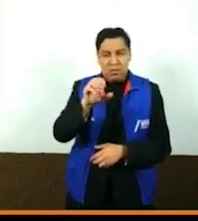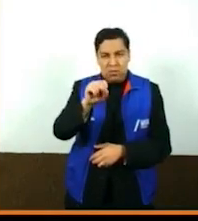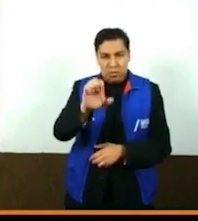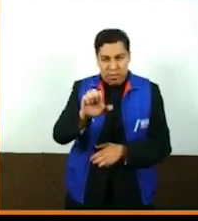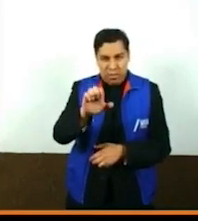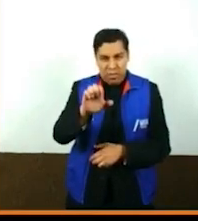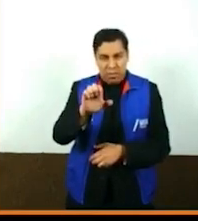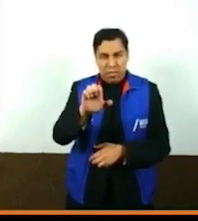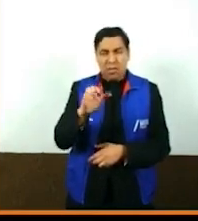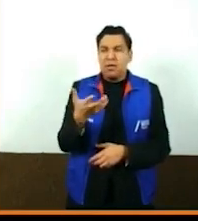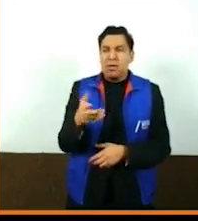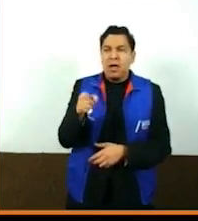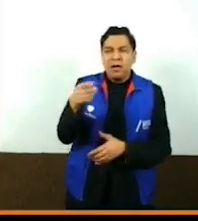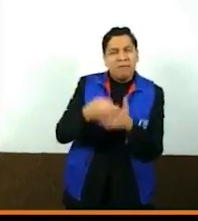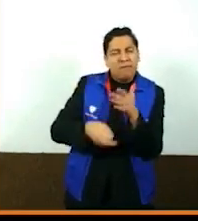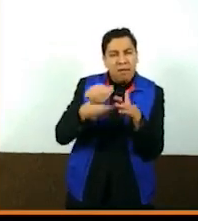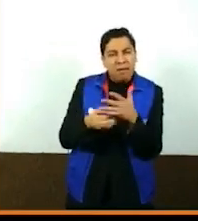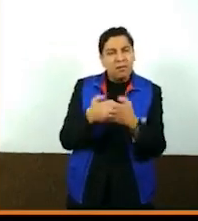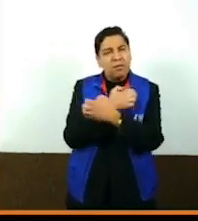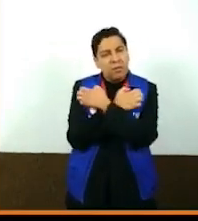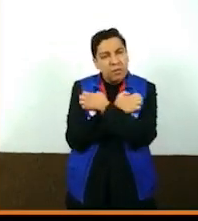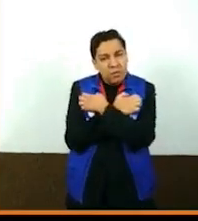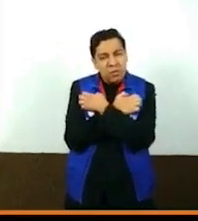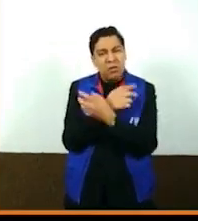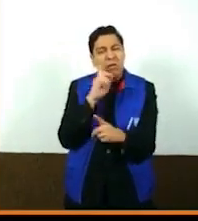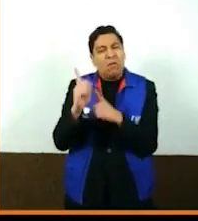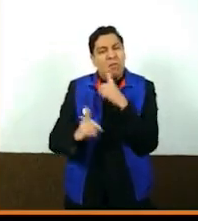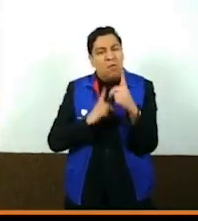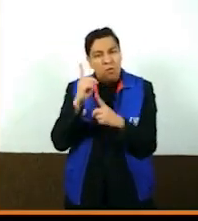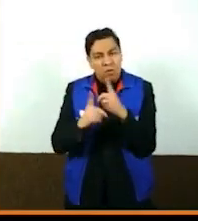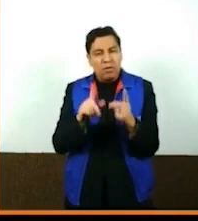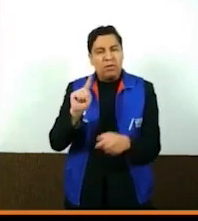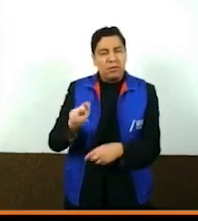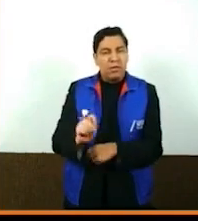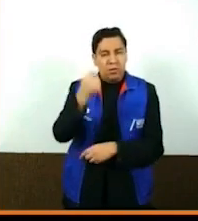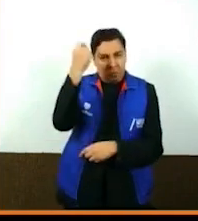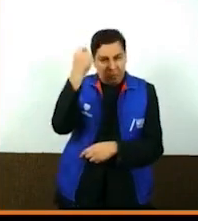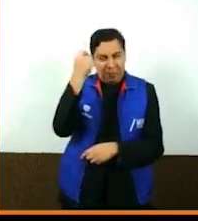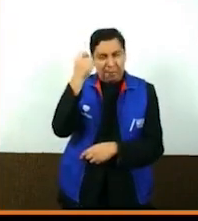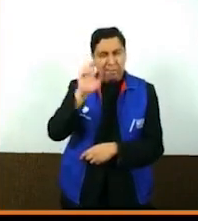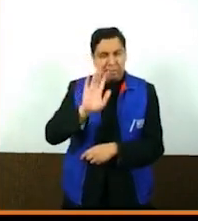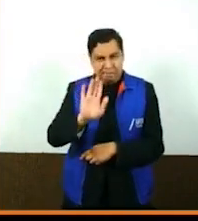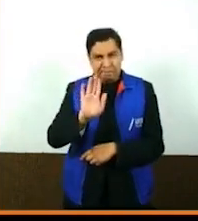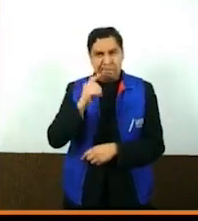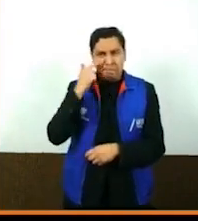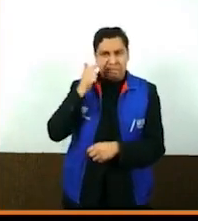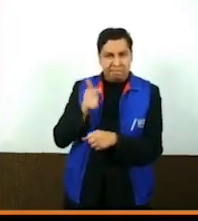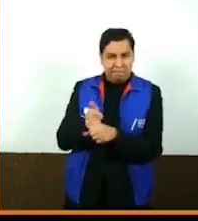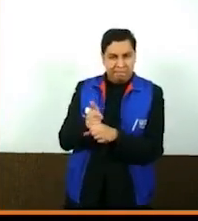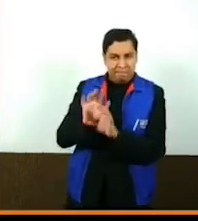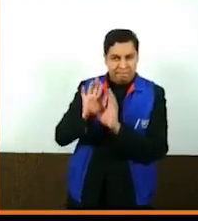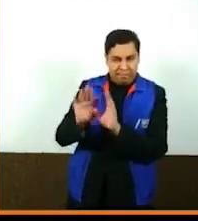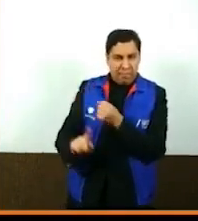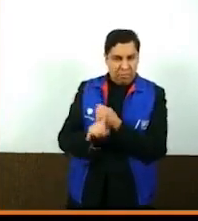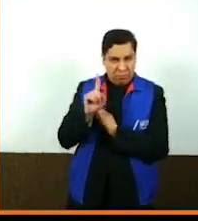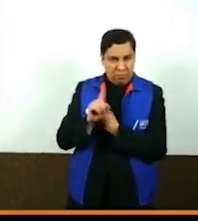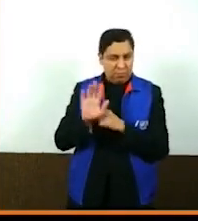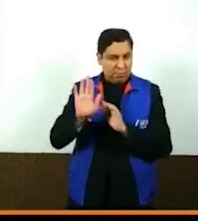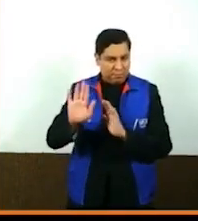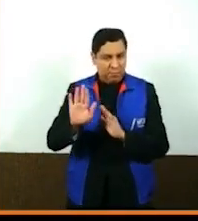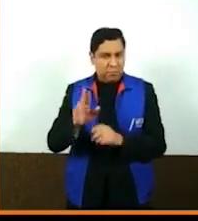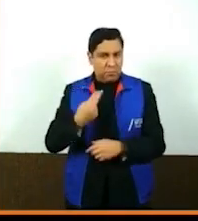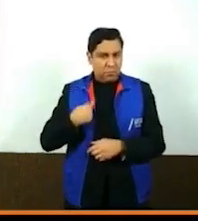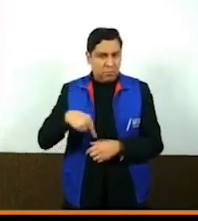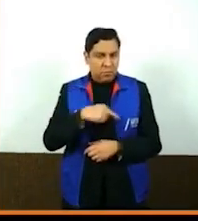la cultura, la educación, el deporte y la tecnología. Entonces, de aquí partimos